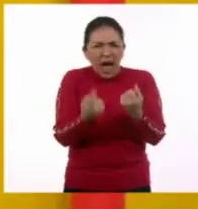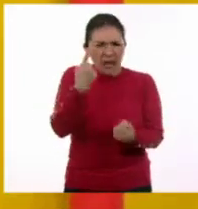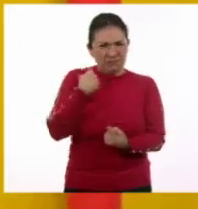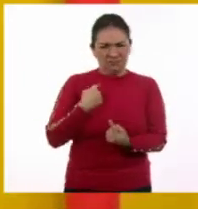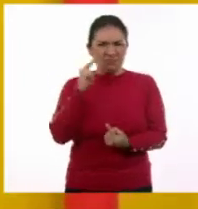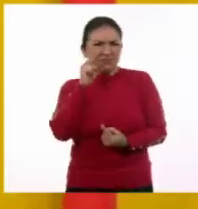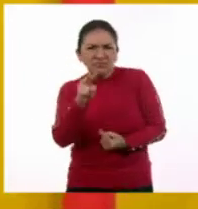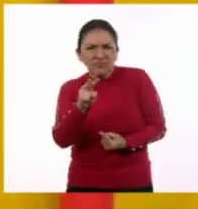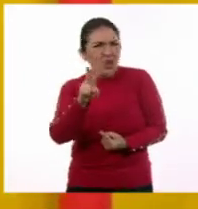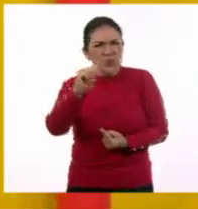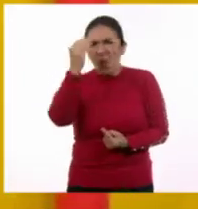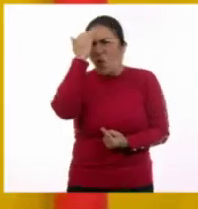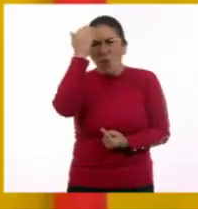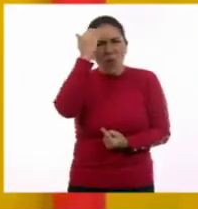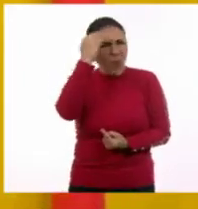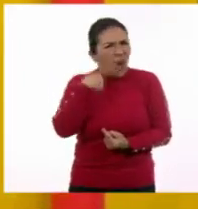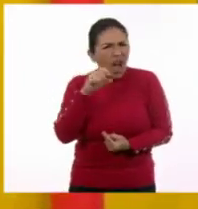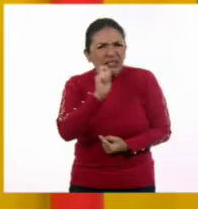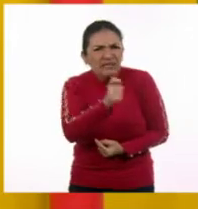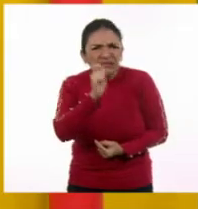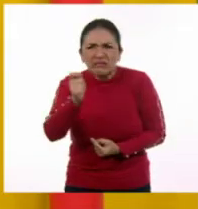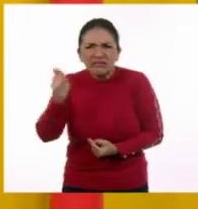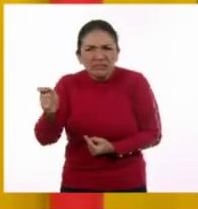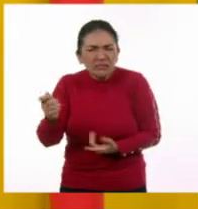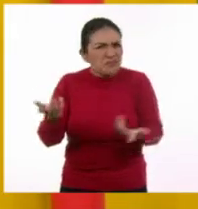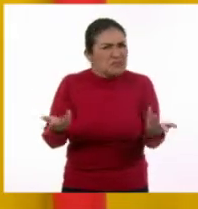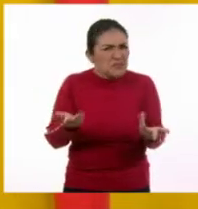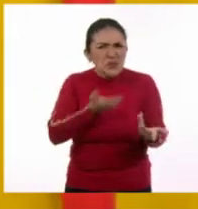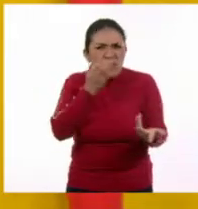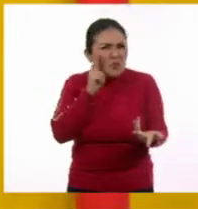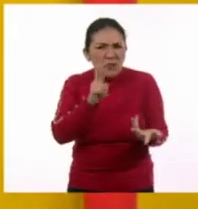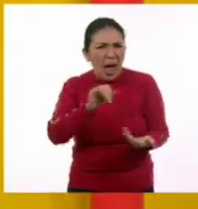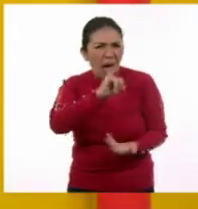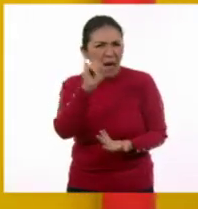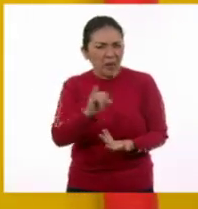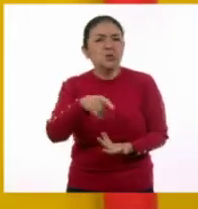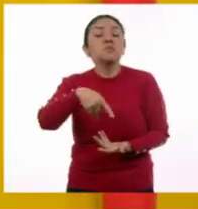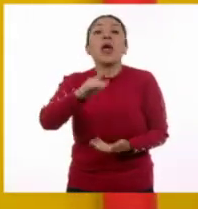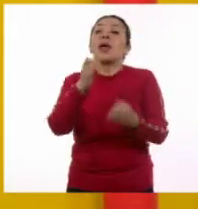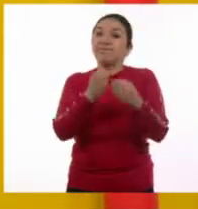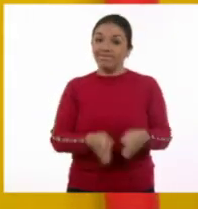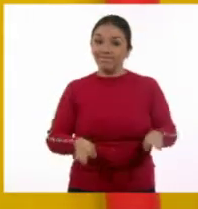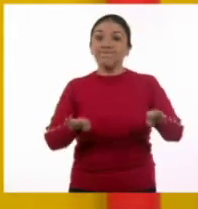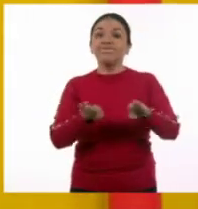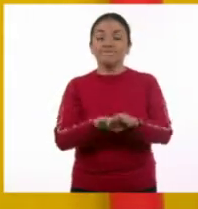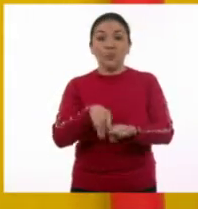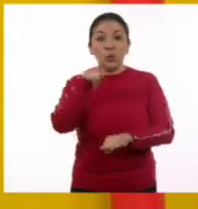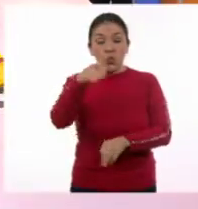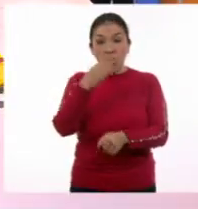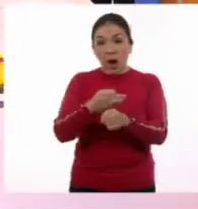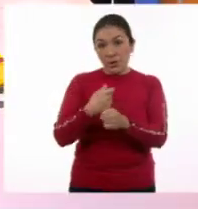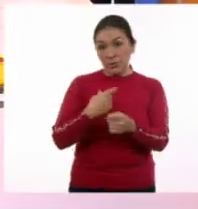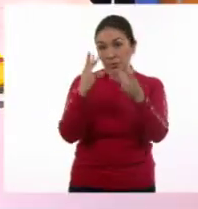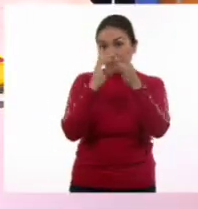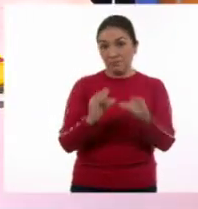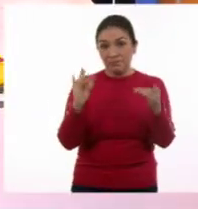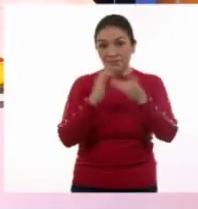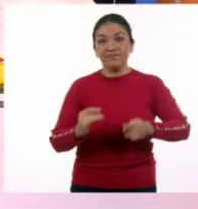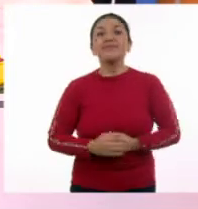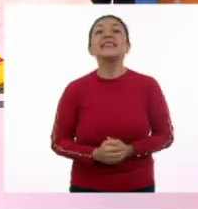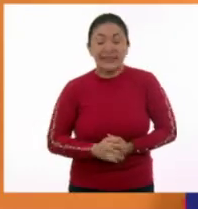no sean tan comunes pero va a ser muy importante lo que tú nos vas a compartir